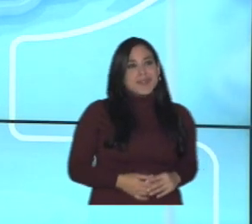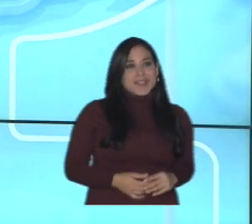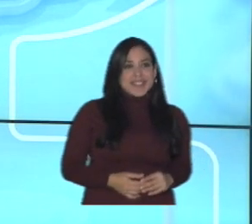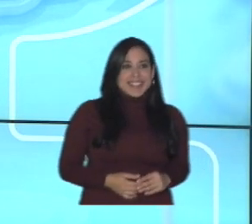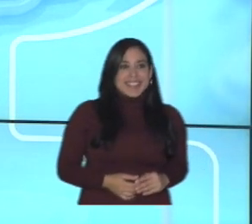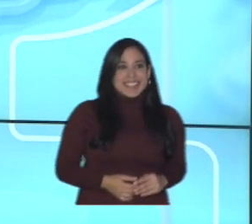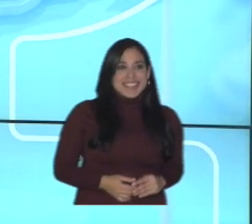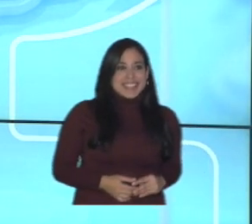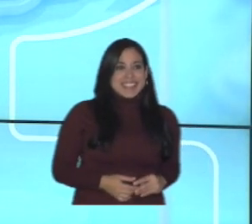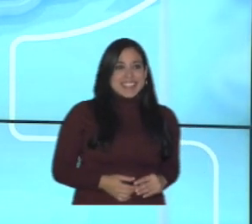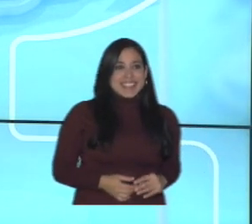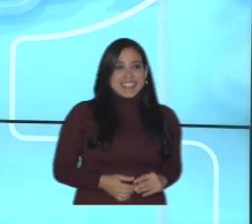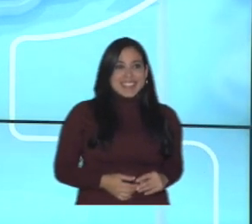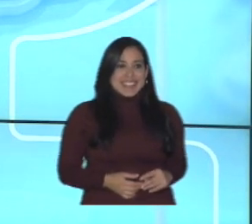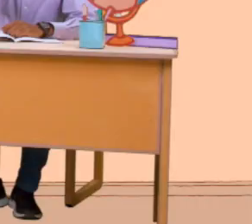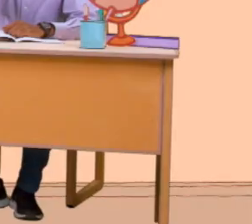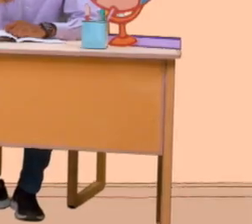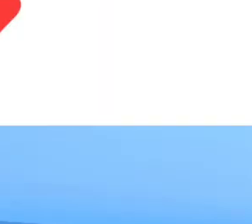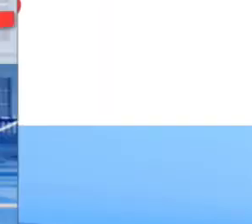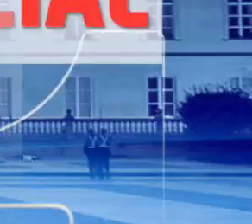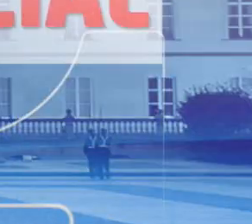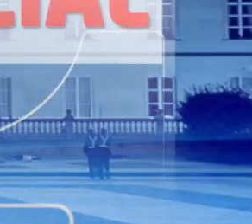información.